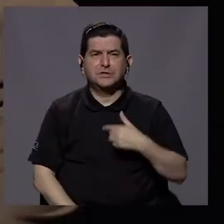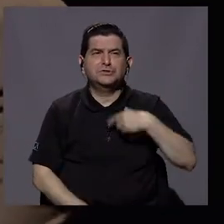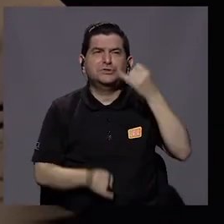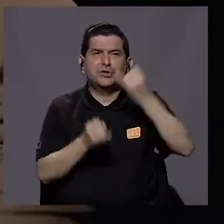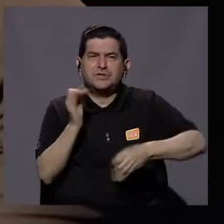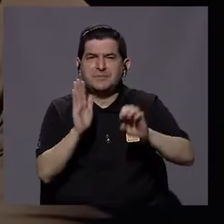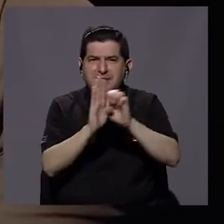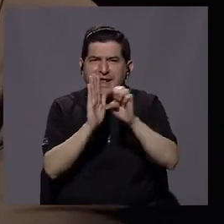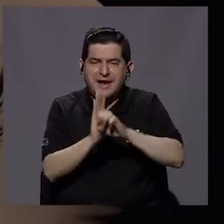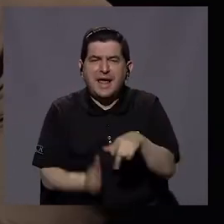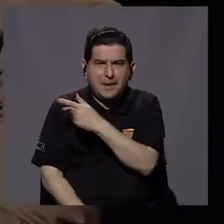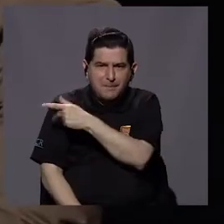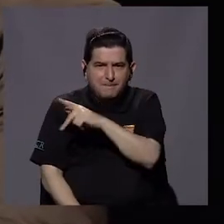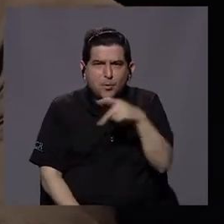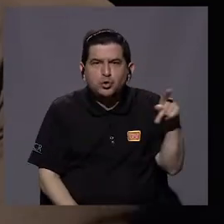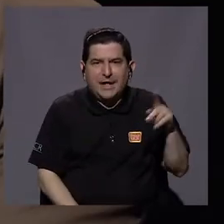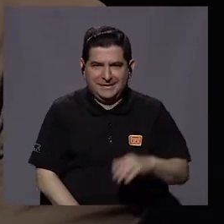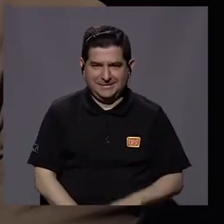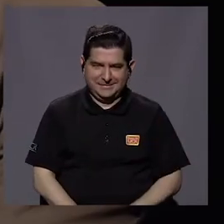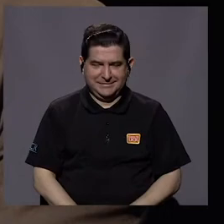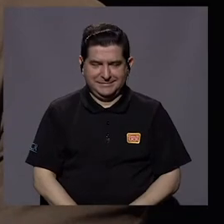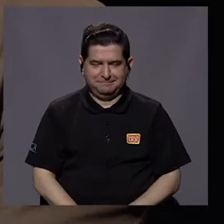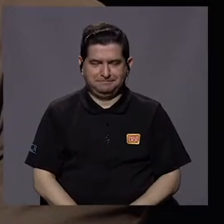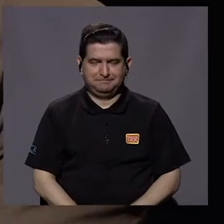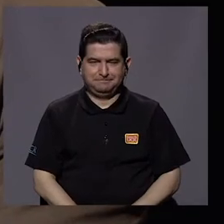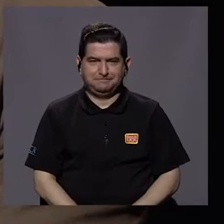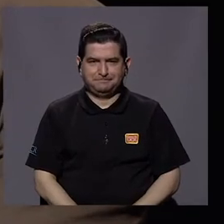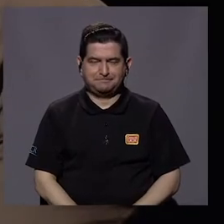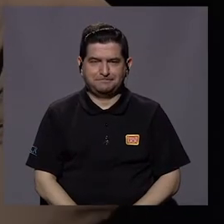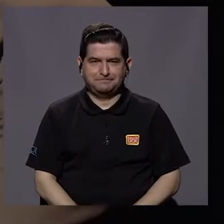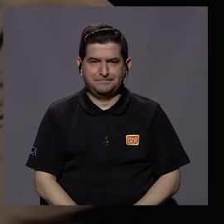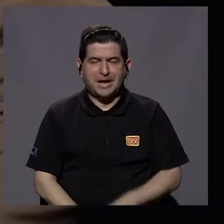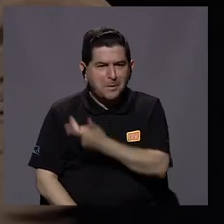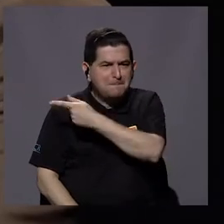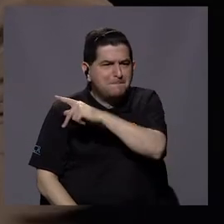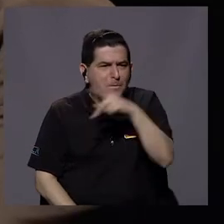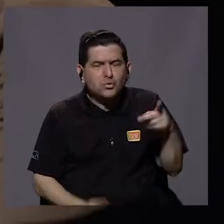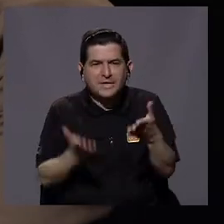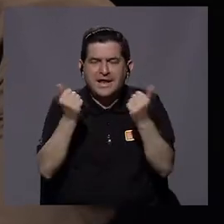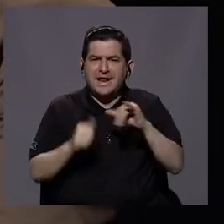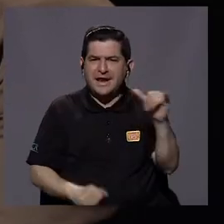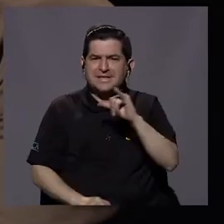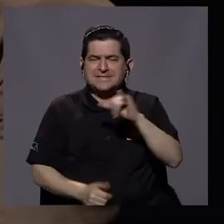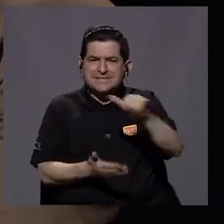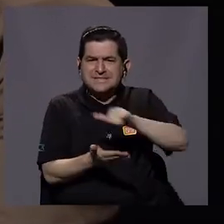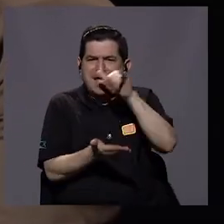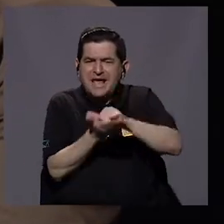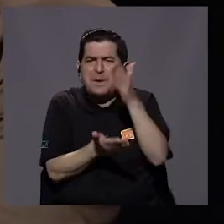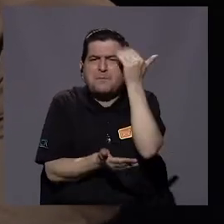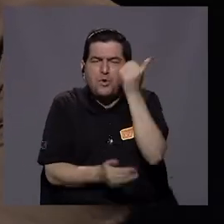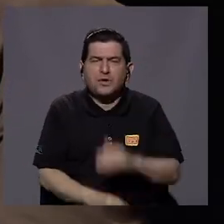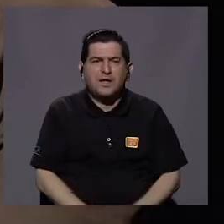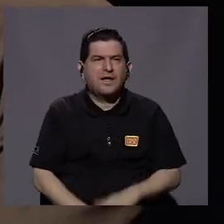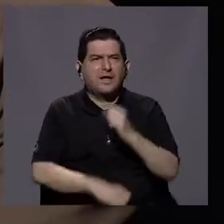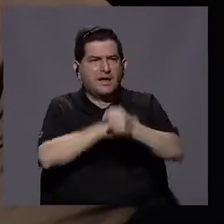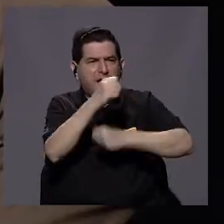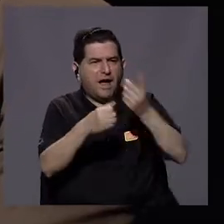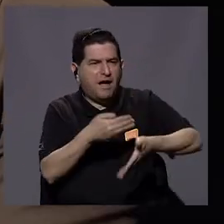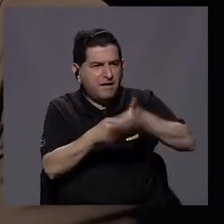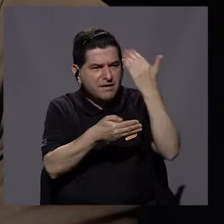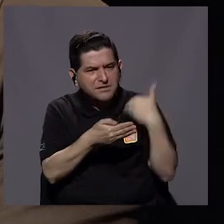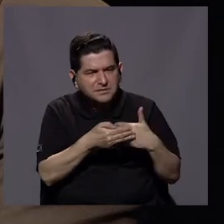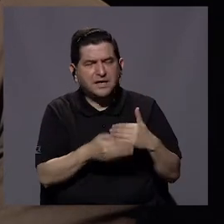terminar nada más el ejemplo de Punta Arenas porque quedó como, digamos, en el aire. ¿De por qué Punta Arenas quiere ser San José? Hace un par de años fui a